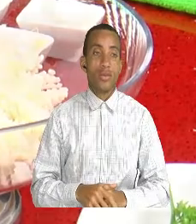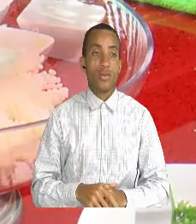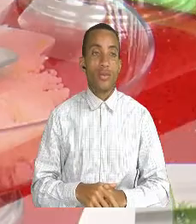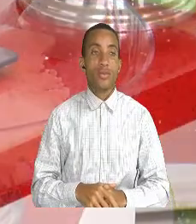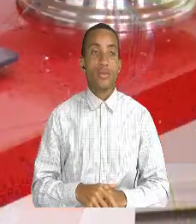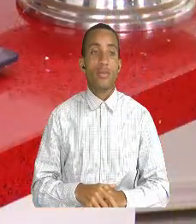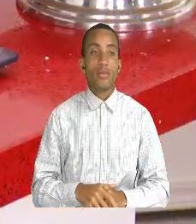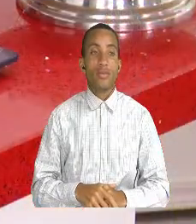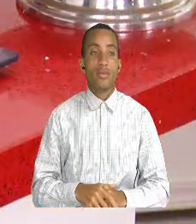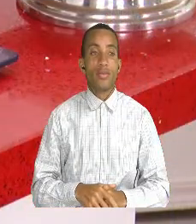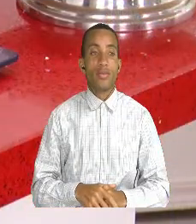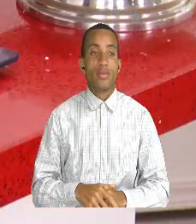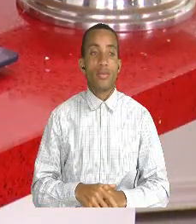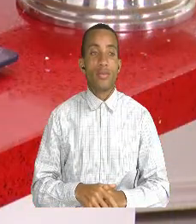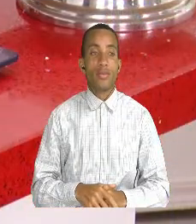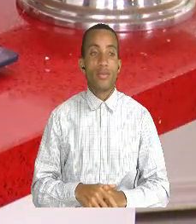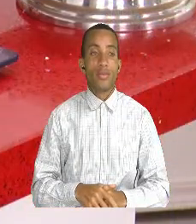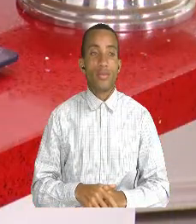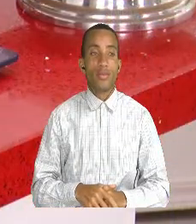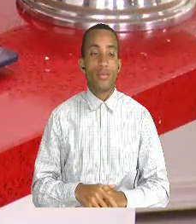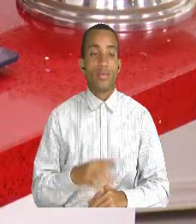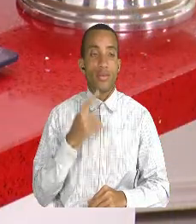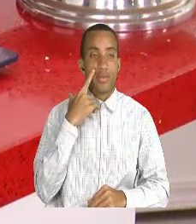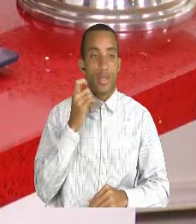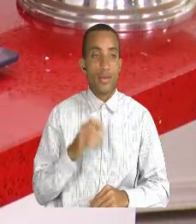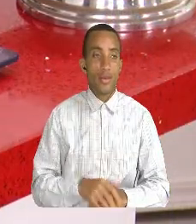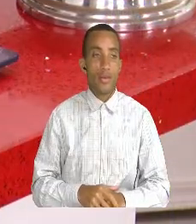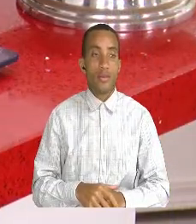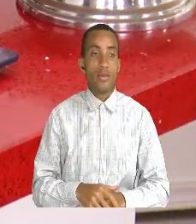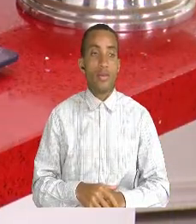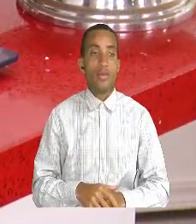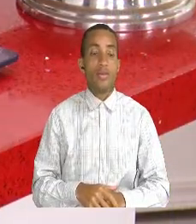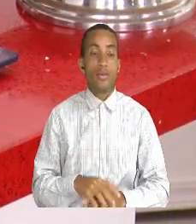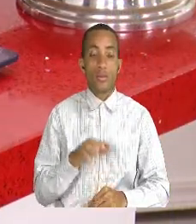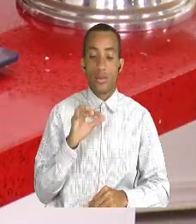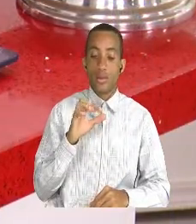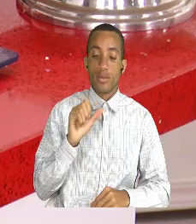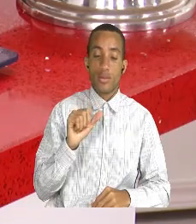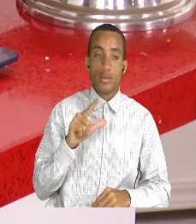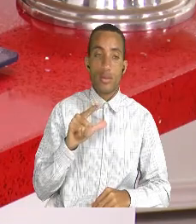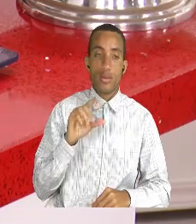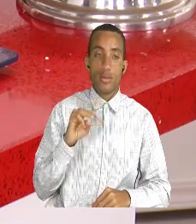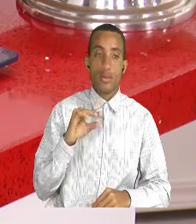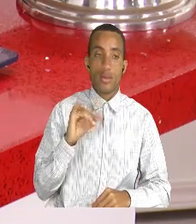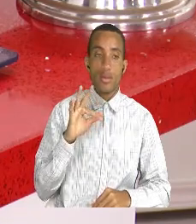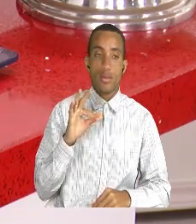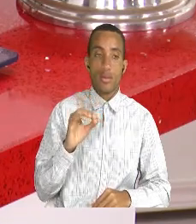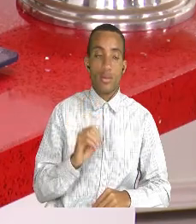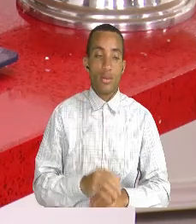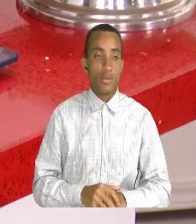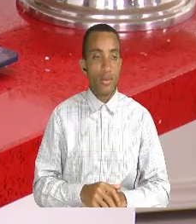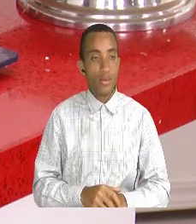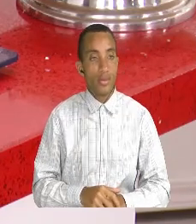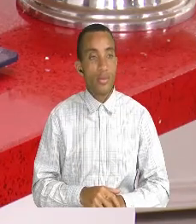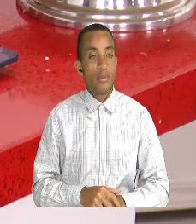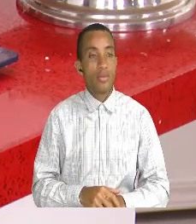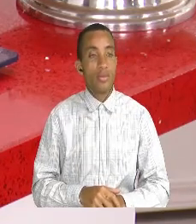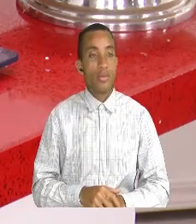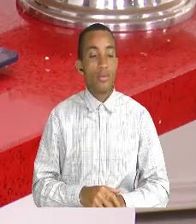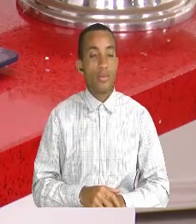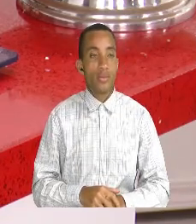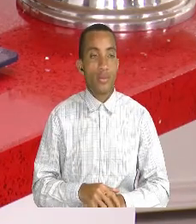Sí. Bueno, entonces, chévere. Le acabaste de agregar los palmitos de mar. Los palmitos de mar. ¿Listo? Okay. Entonces voy a probar, Roche. Voy